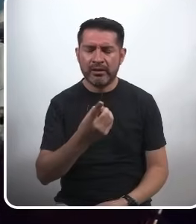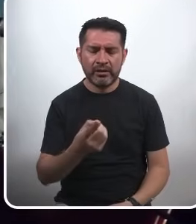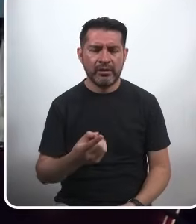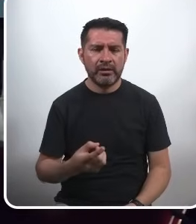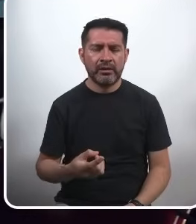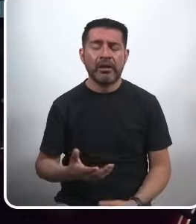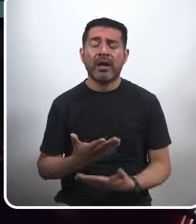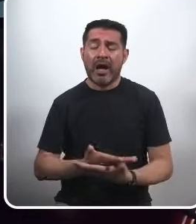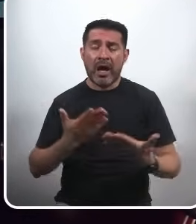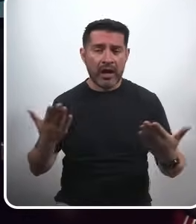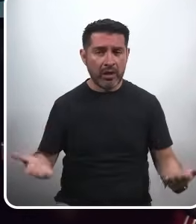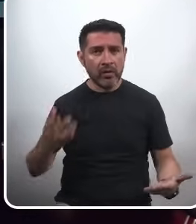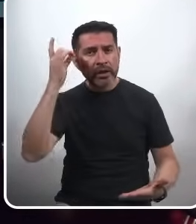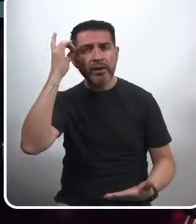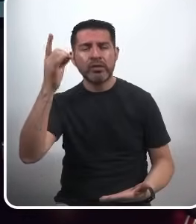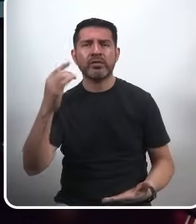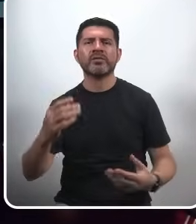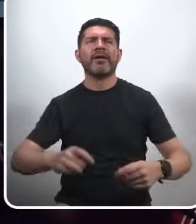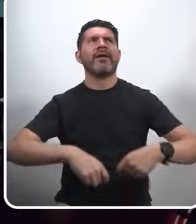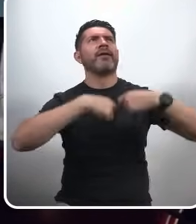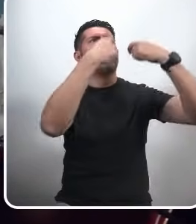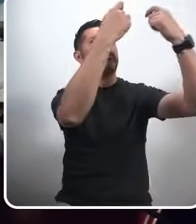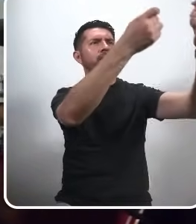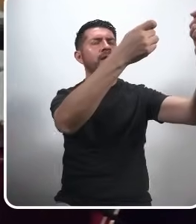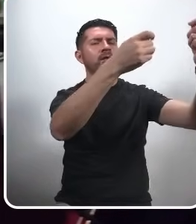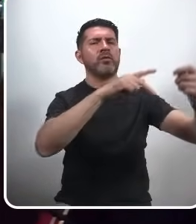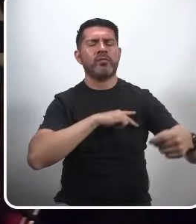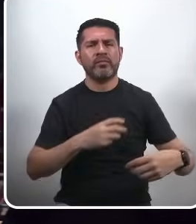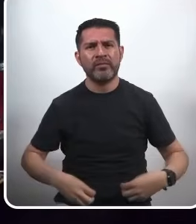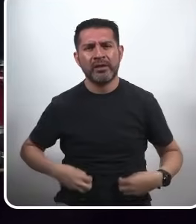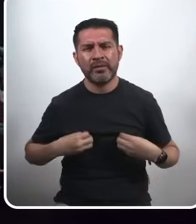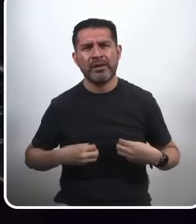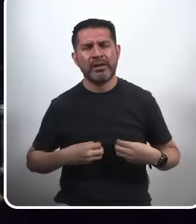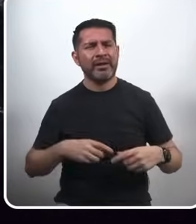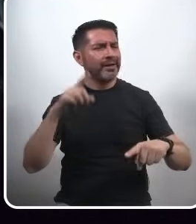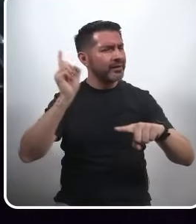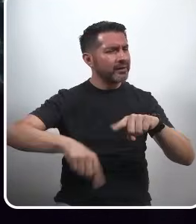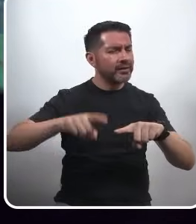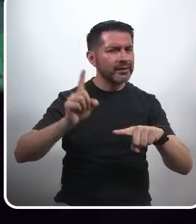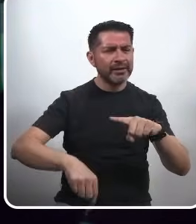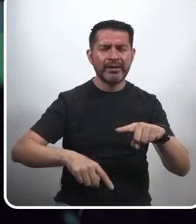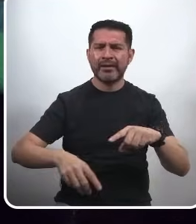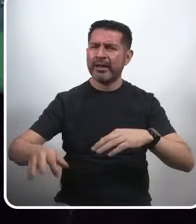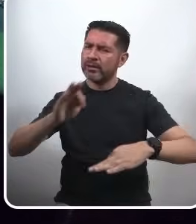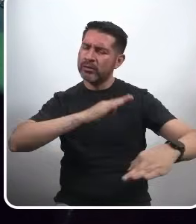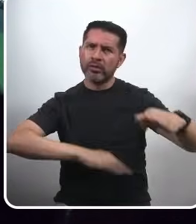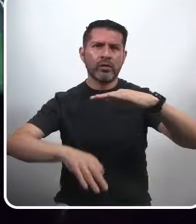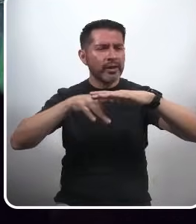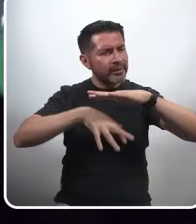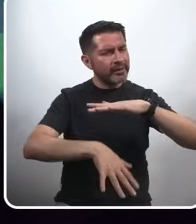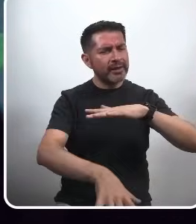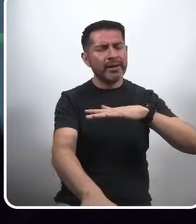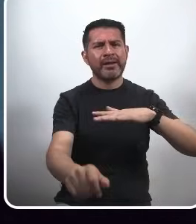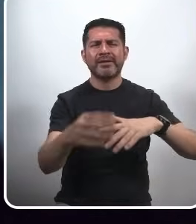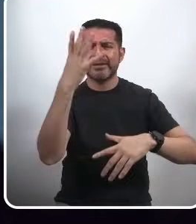perspectivas erróneas. Así que Espíritu Santo, ven y saca cualquier raíz amarga de nuestras